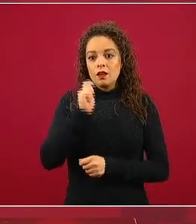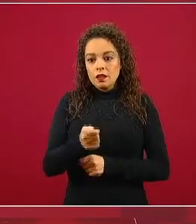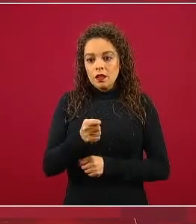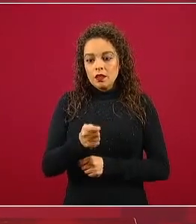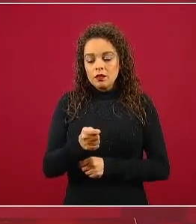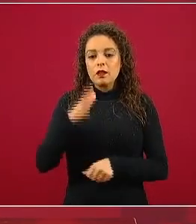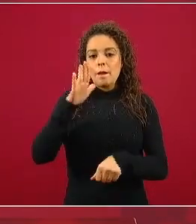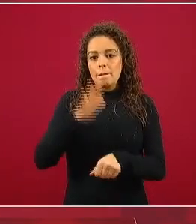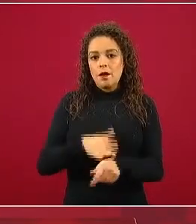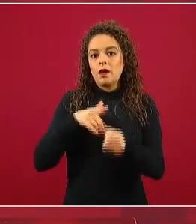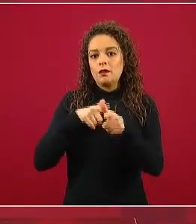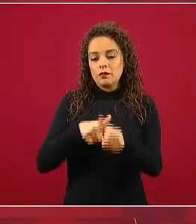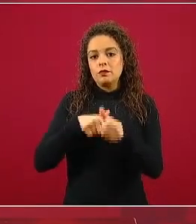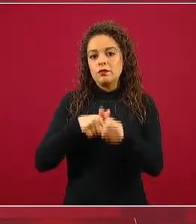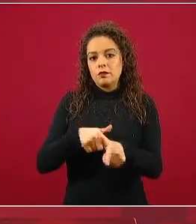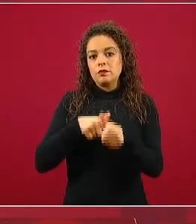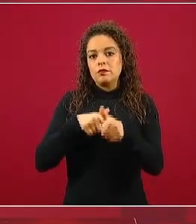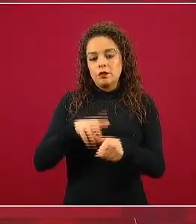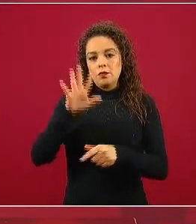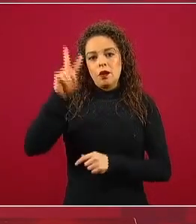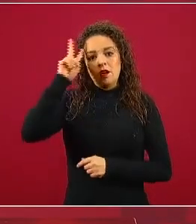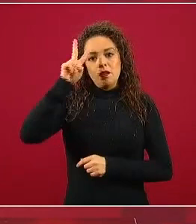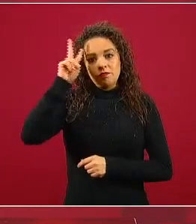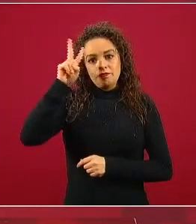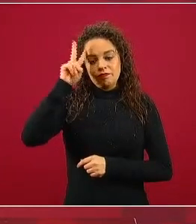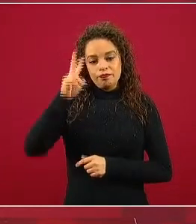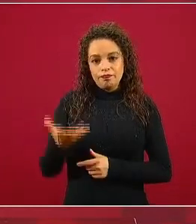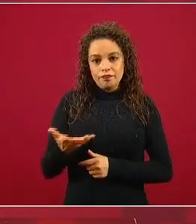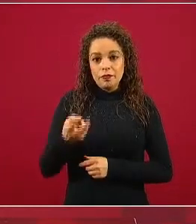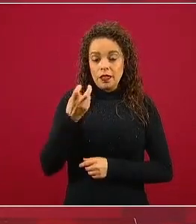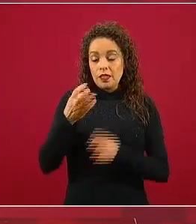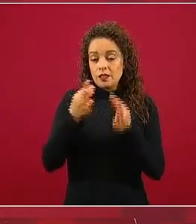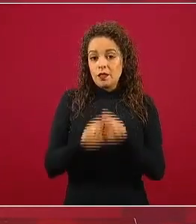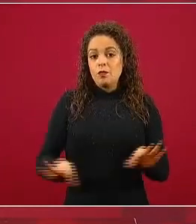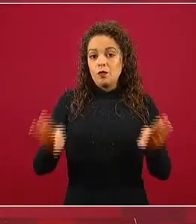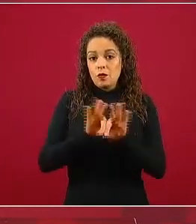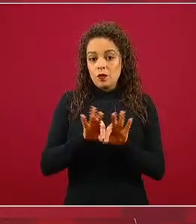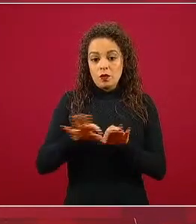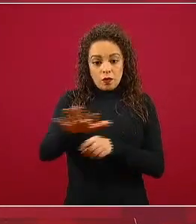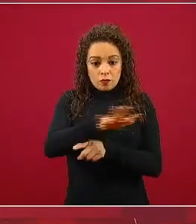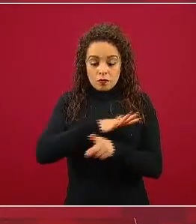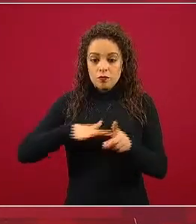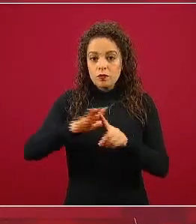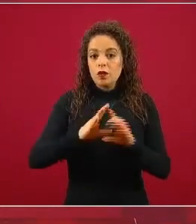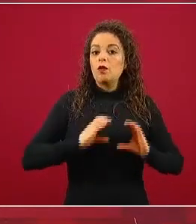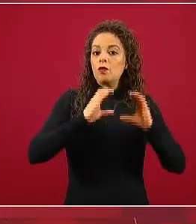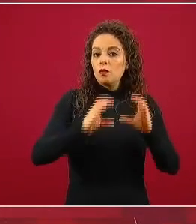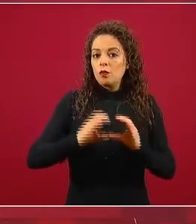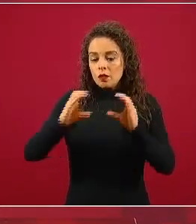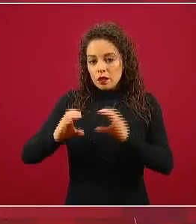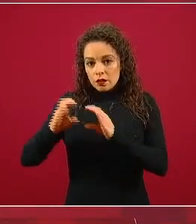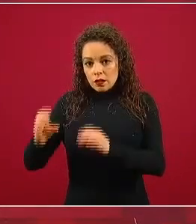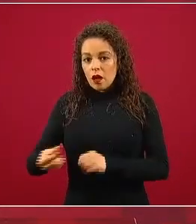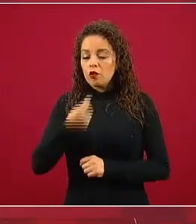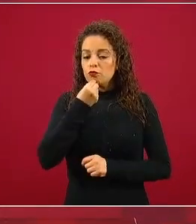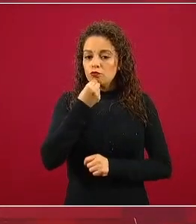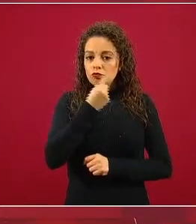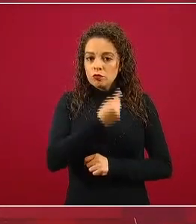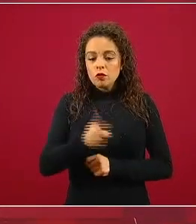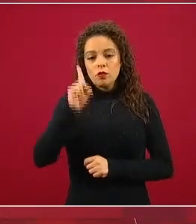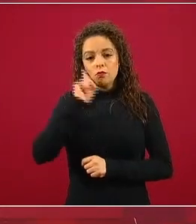Por todo esto, es importante cuidarnos todos y todas. Los niños, las niñas,